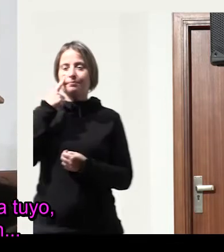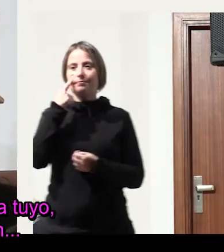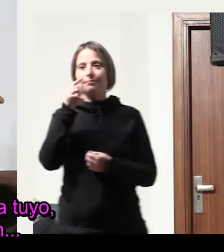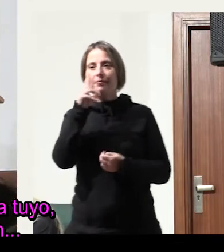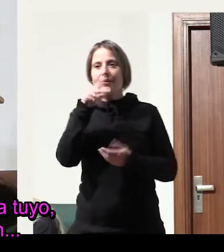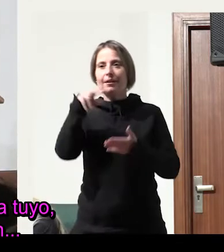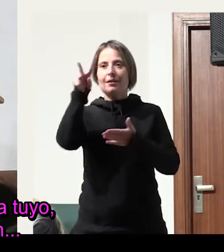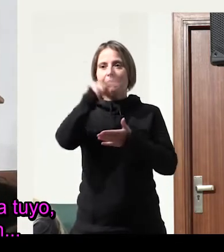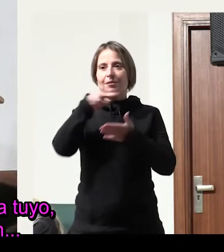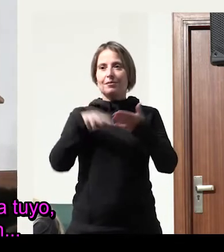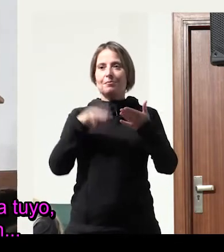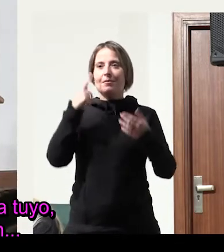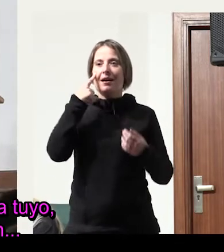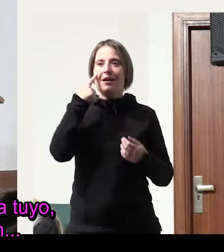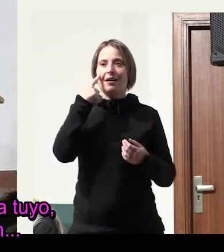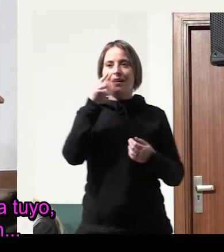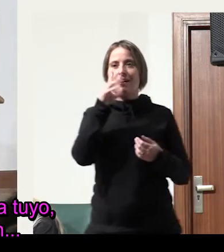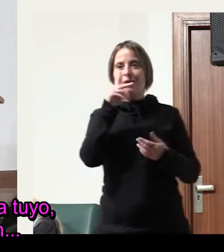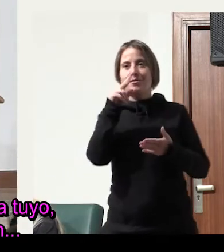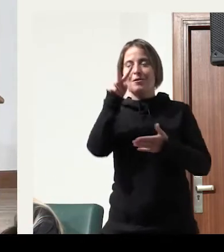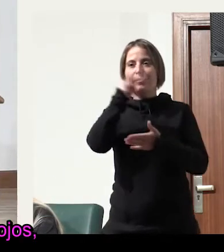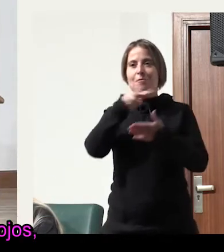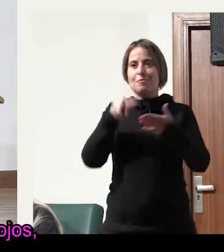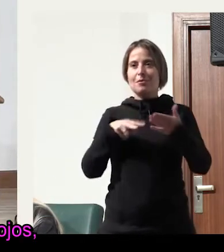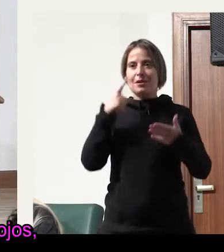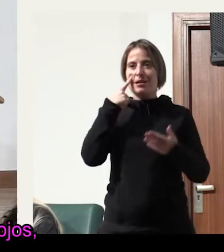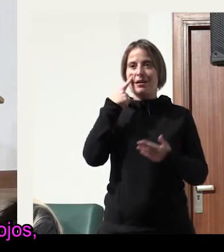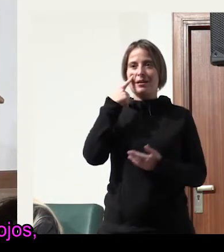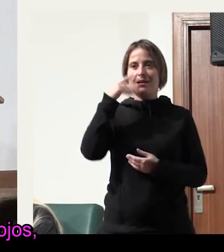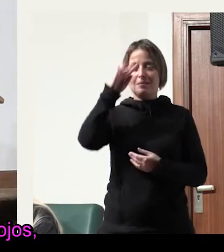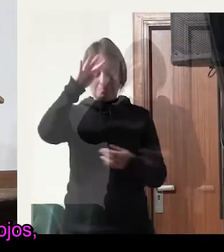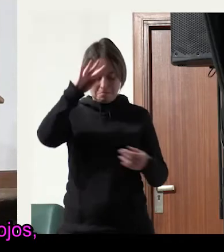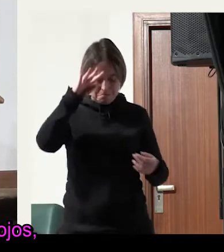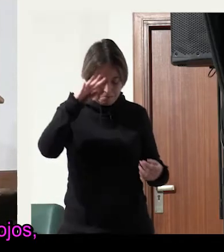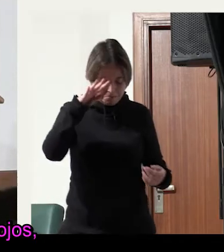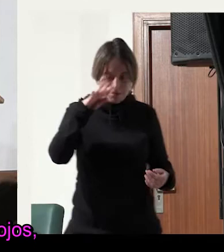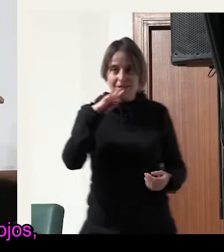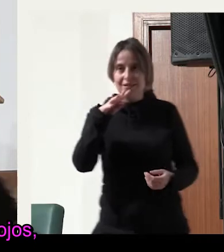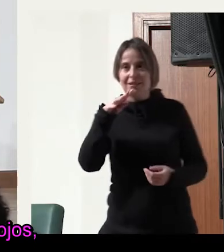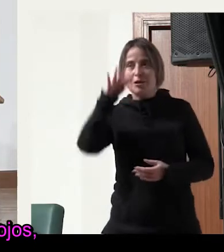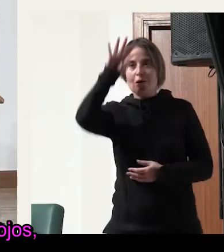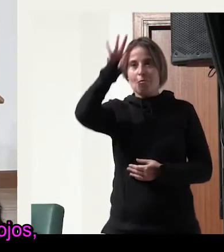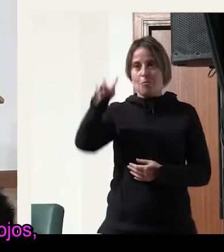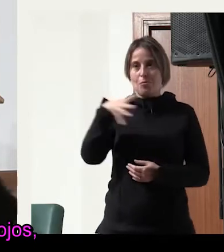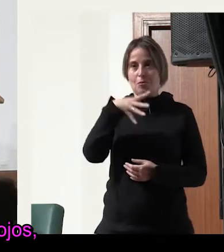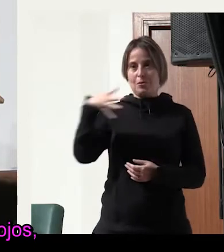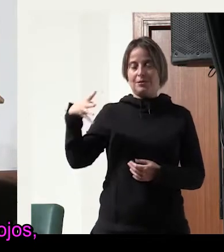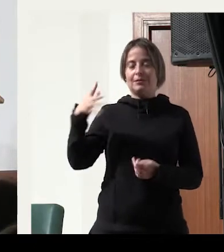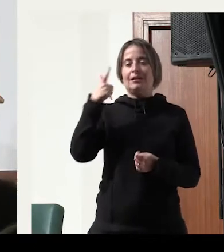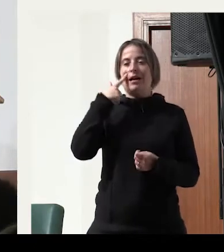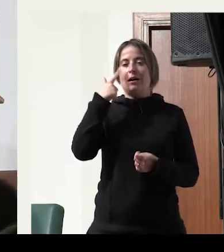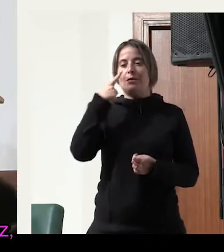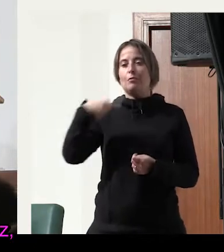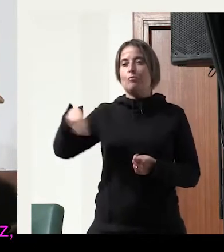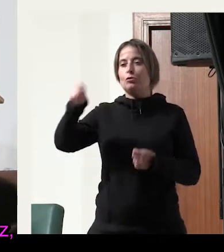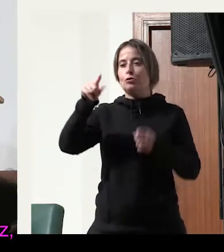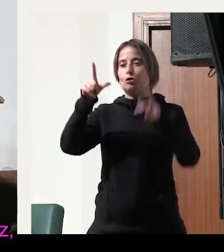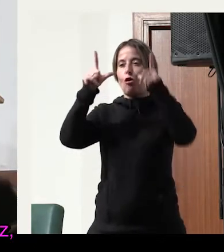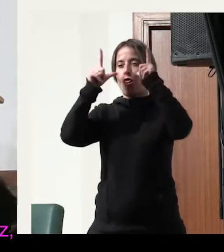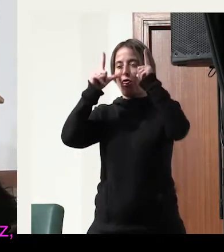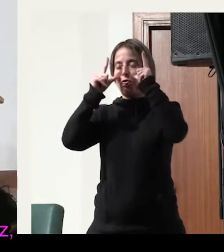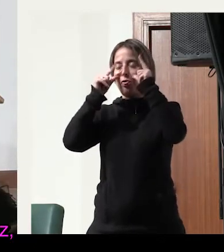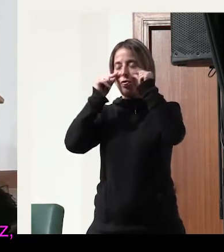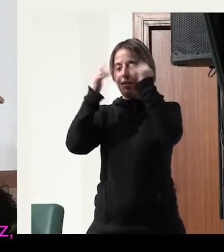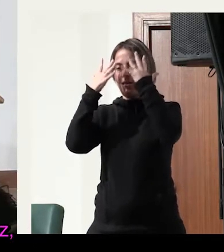yo os invito, si queréis, yo os invito a que cerréis los ojos y me vais